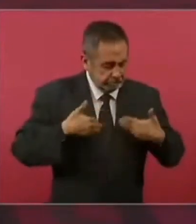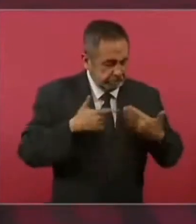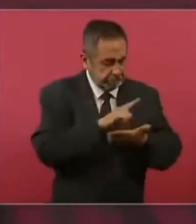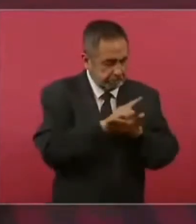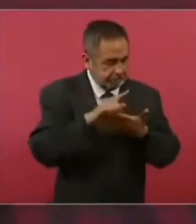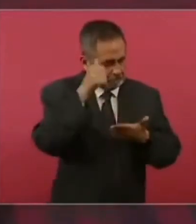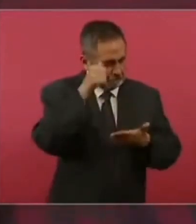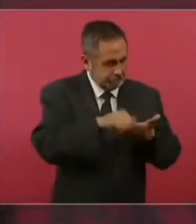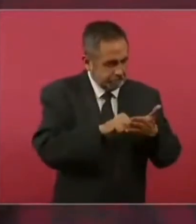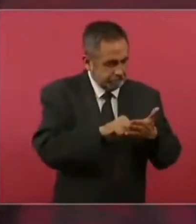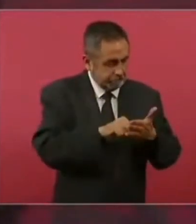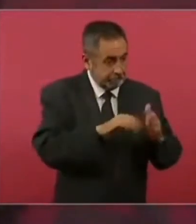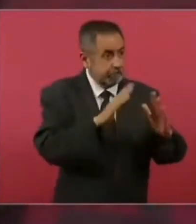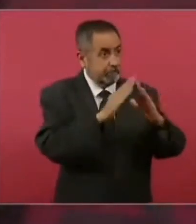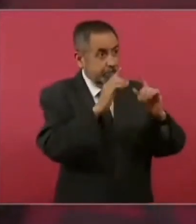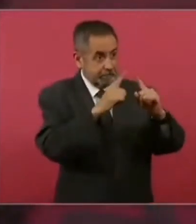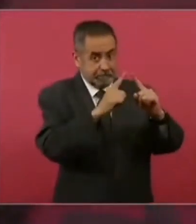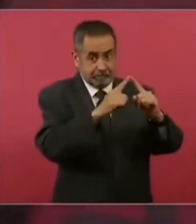ahí